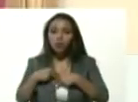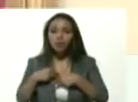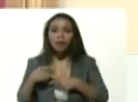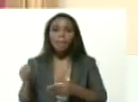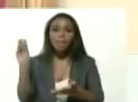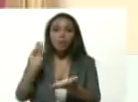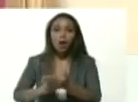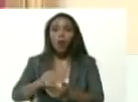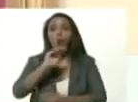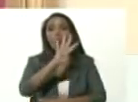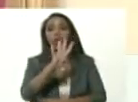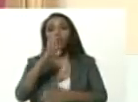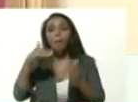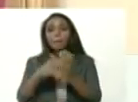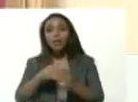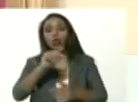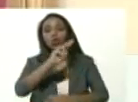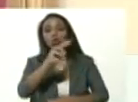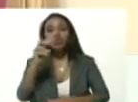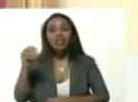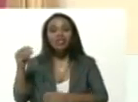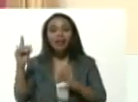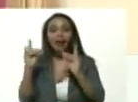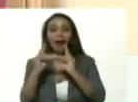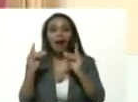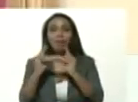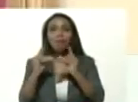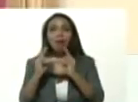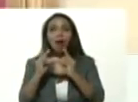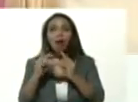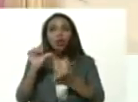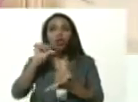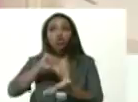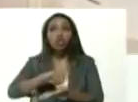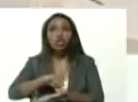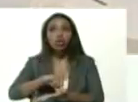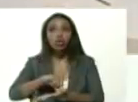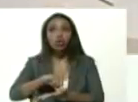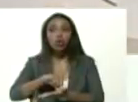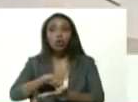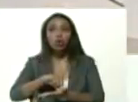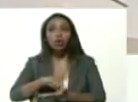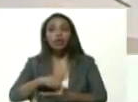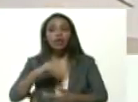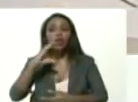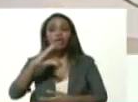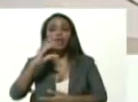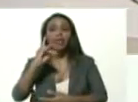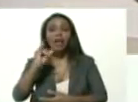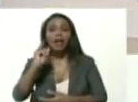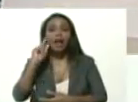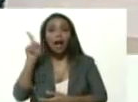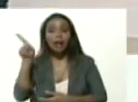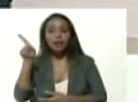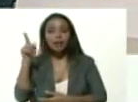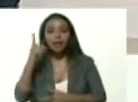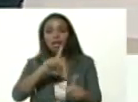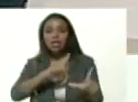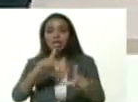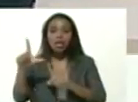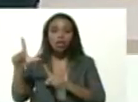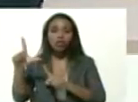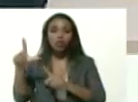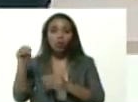incorporar 4.200 camas de los centros de diagnóstico integral de los CDI que ya están